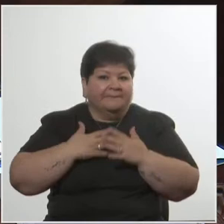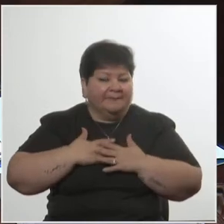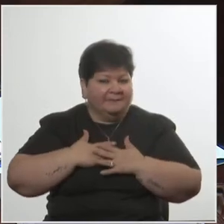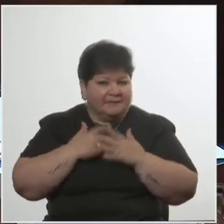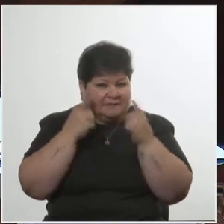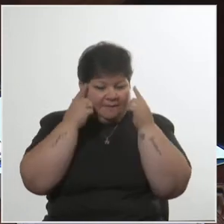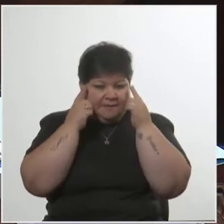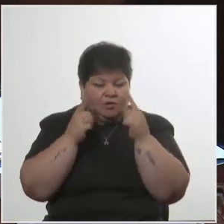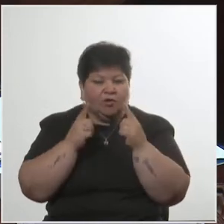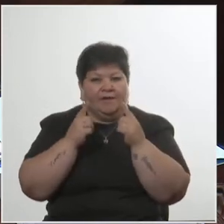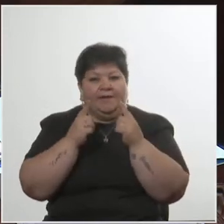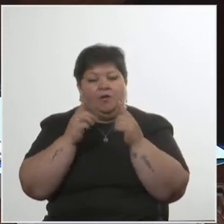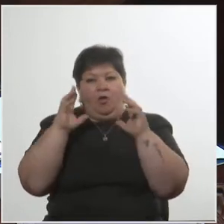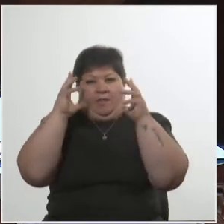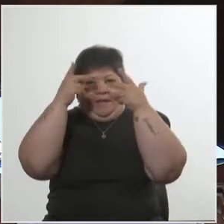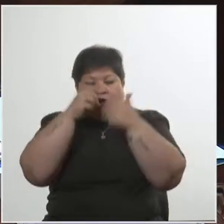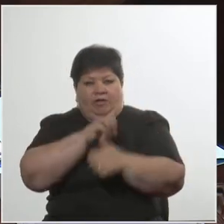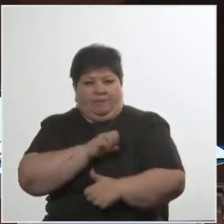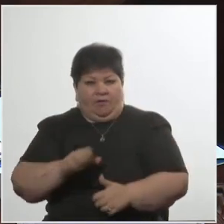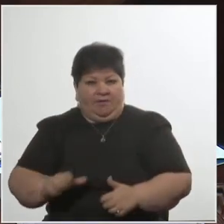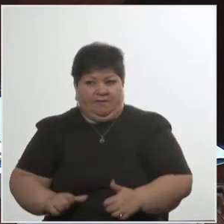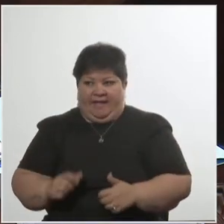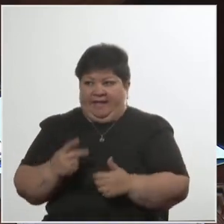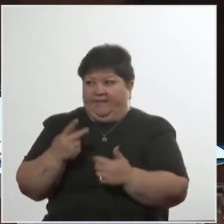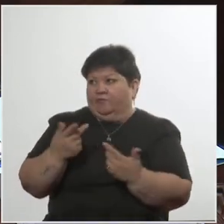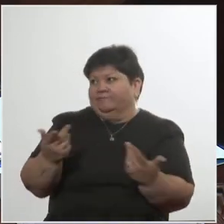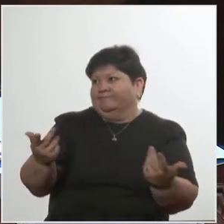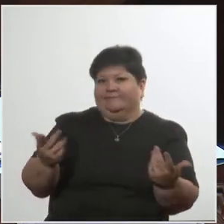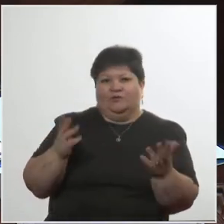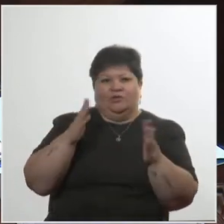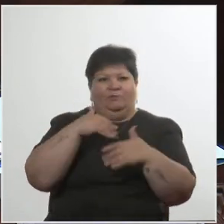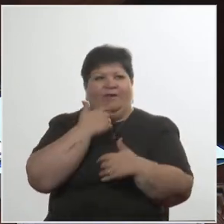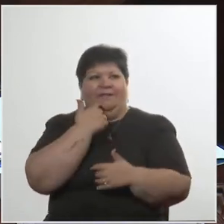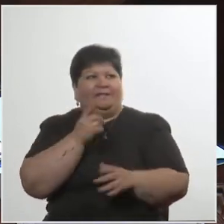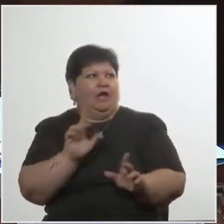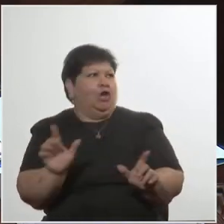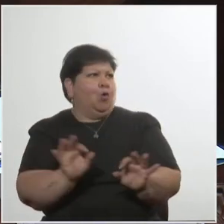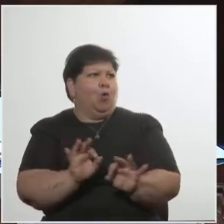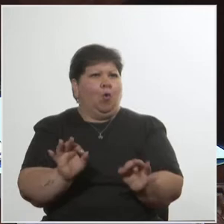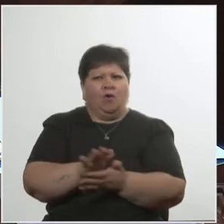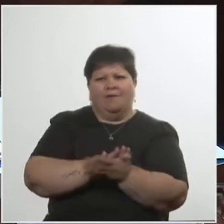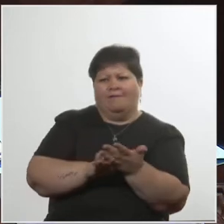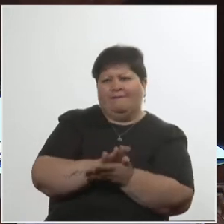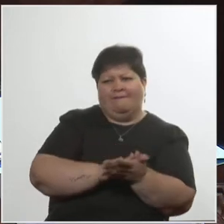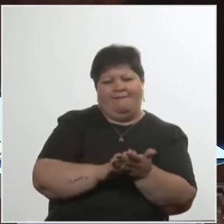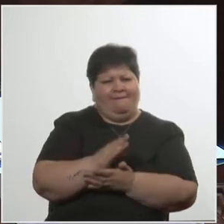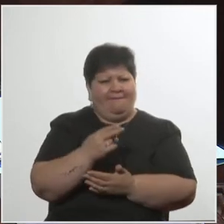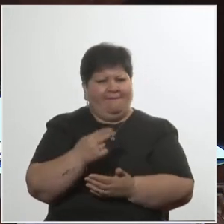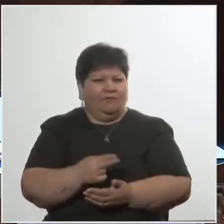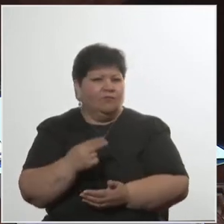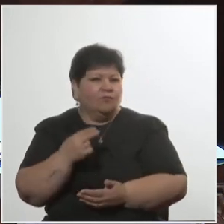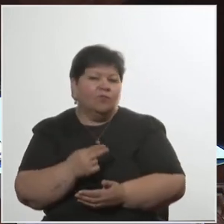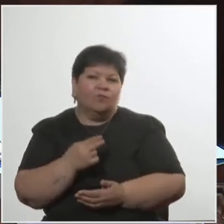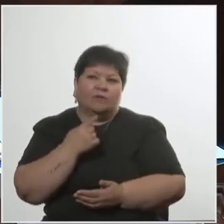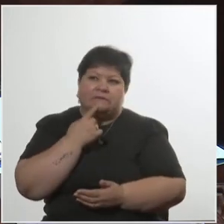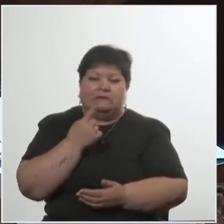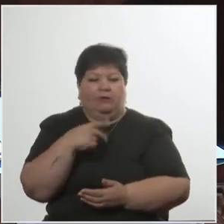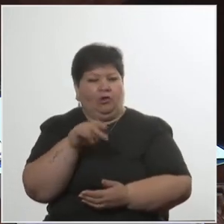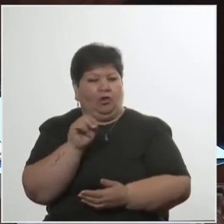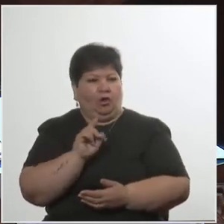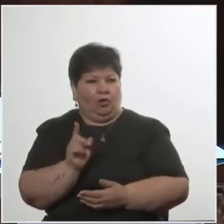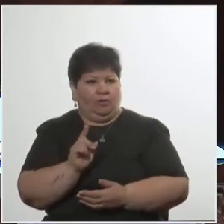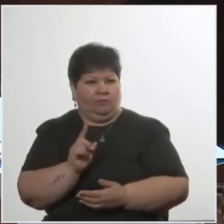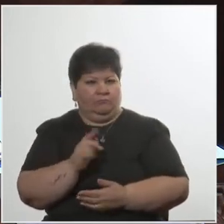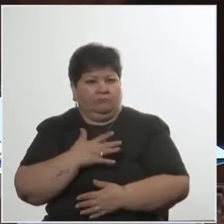es que el terrorismo de estado nadie lo niega cómo vamos a negar el terrorismo de estado nunca se negó el terrorismo de estado al menos